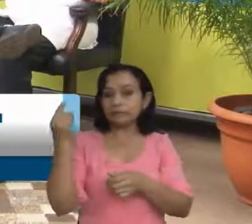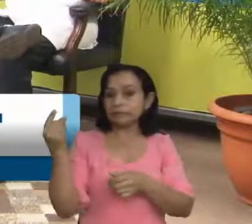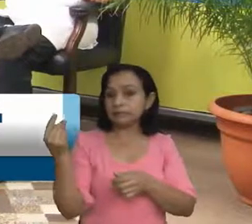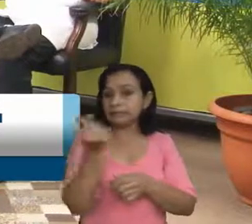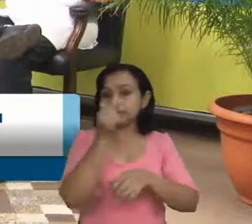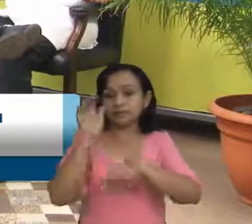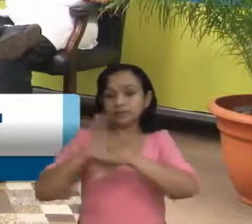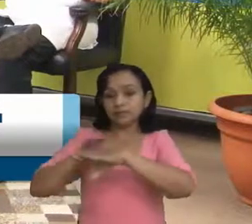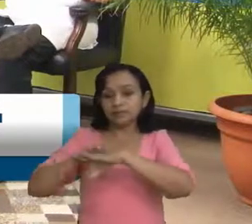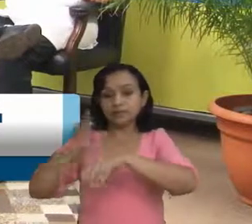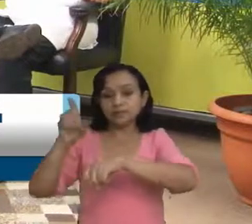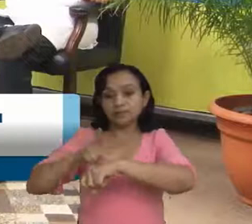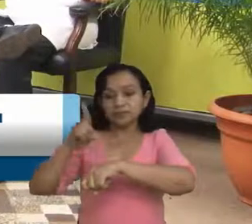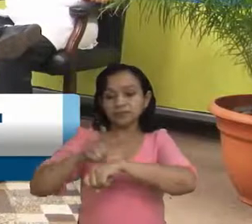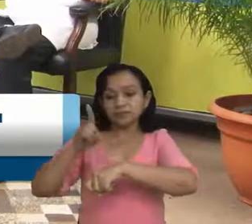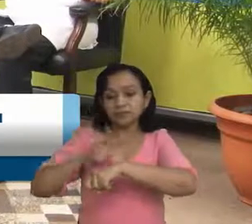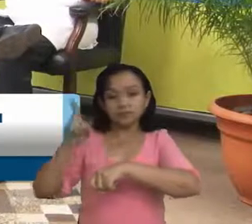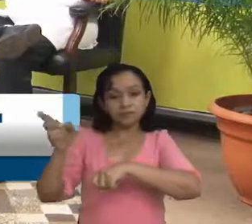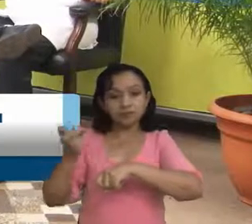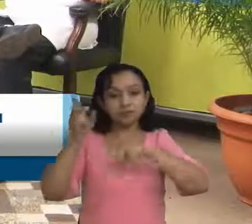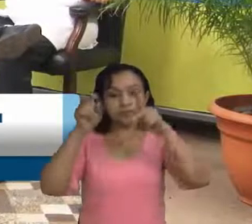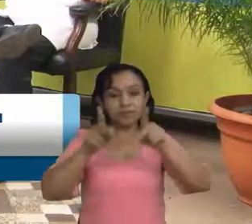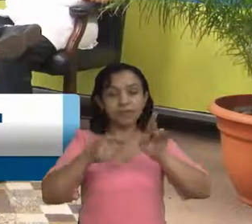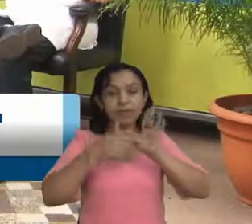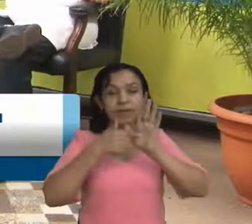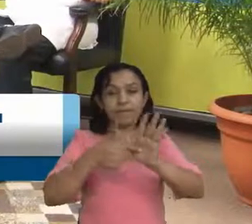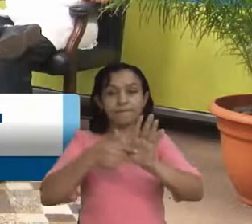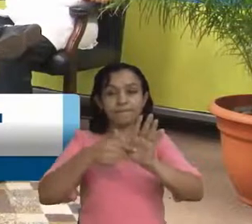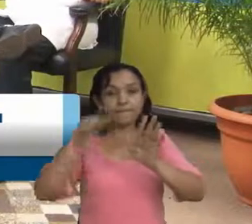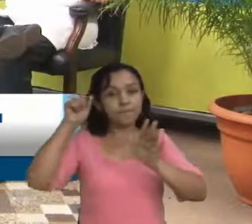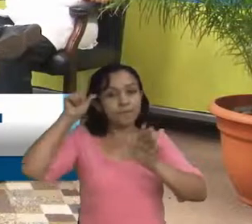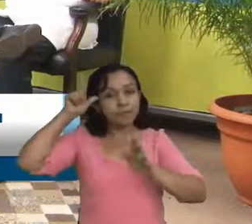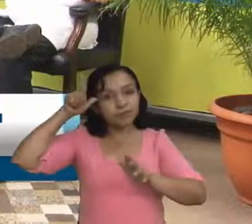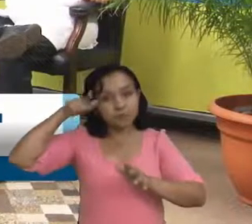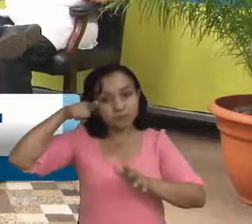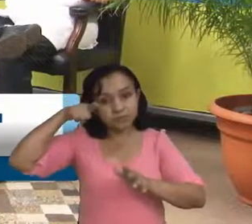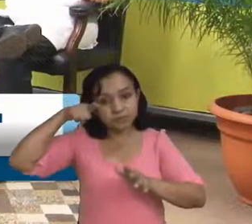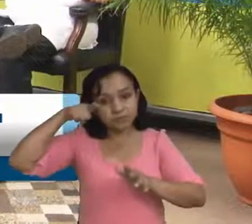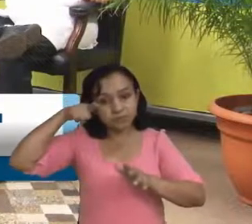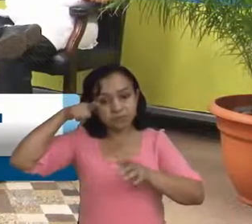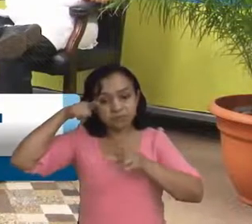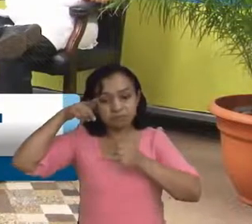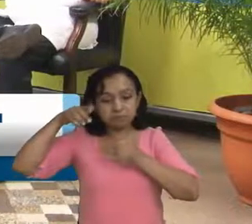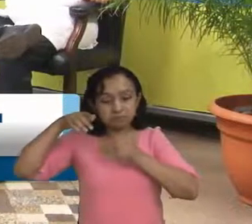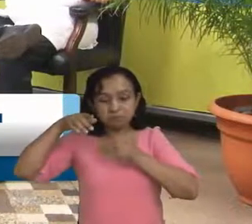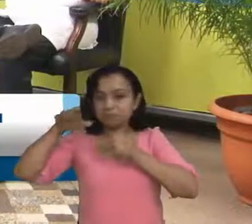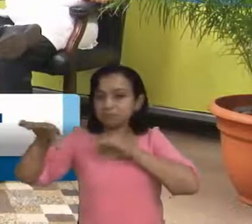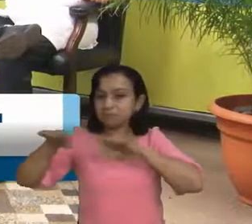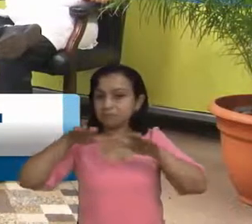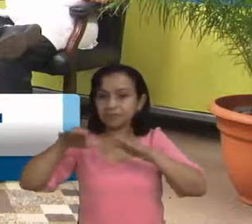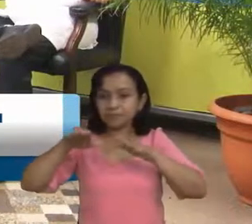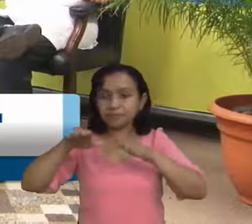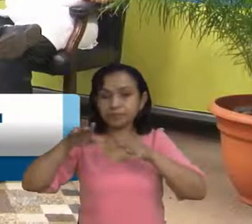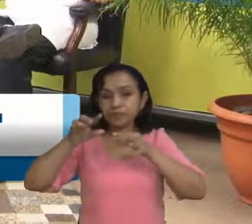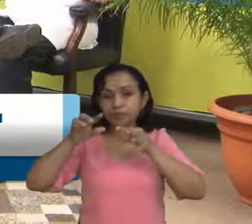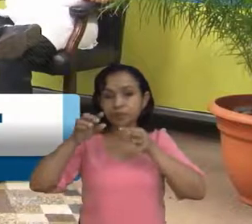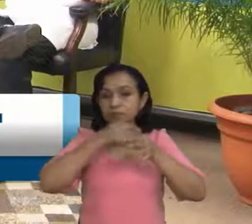urológica verdadera. Sí, claro. ¿Verdad? Por ejemplo, si el paciente está obstruido bilateral, ¿verdad? Si hay oportunidad de ponerle un